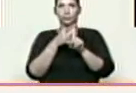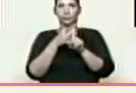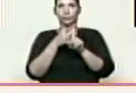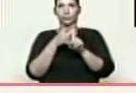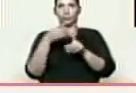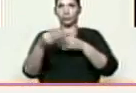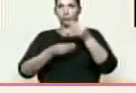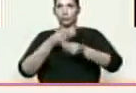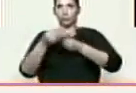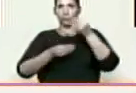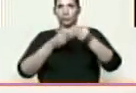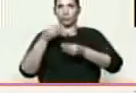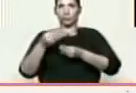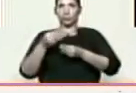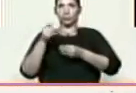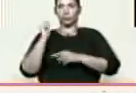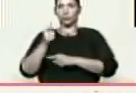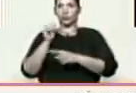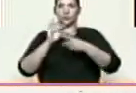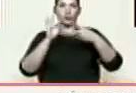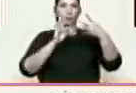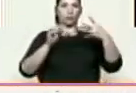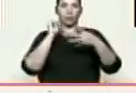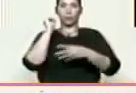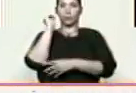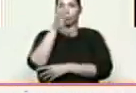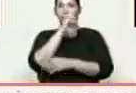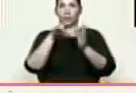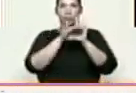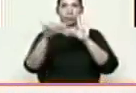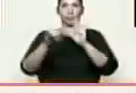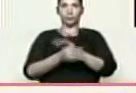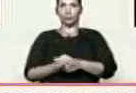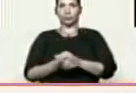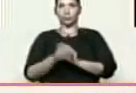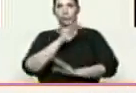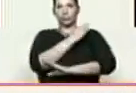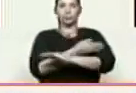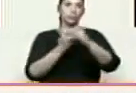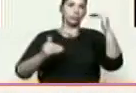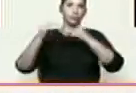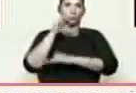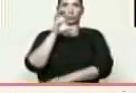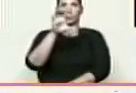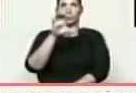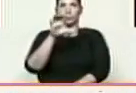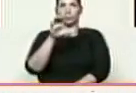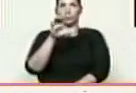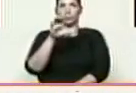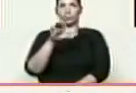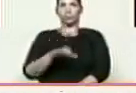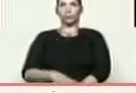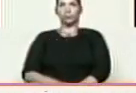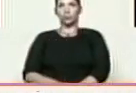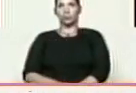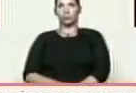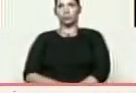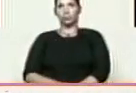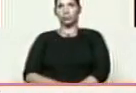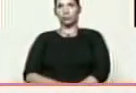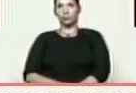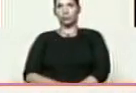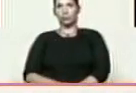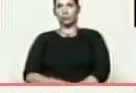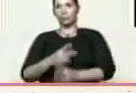establecer la vigencia de funcionamiento de la Asamblea Nacional Constituyente, poder plenipotenciario de la nación y símbolo indeclinable de la